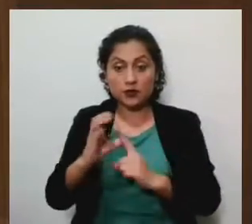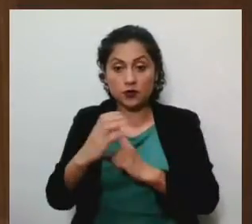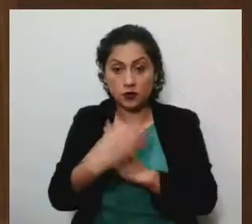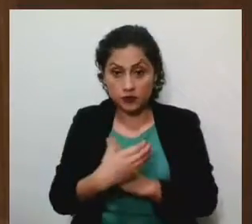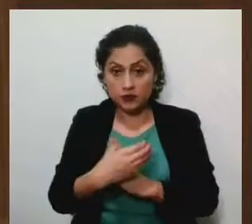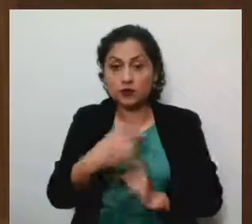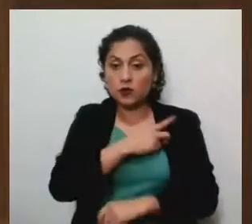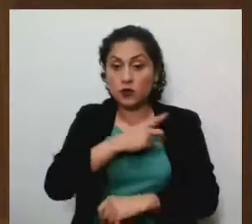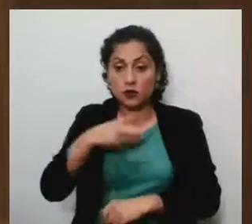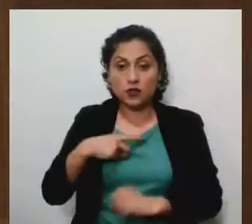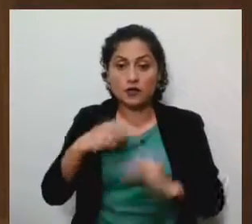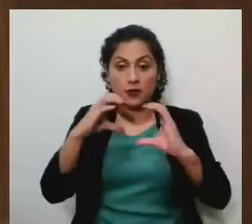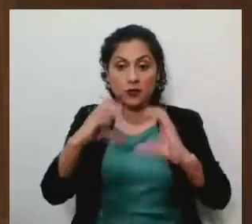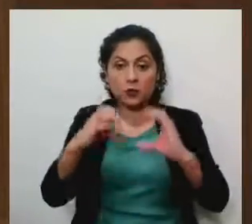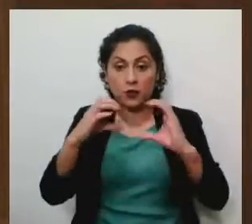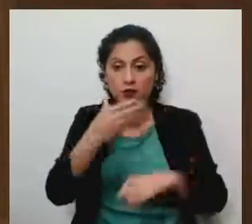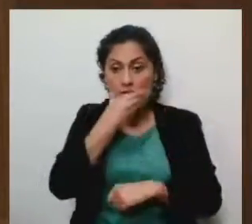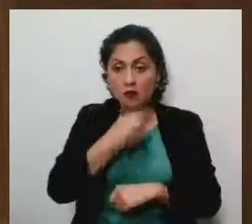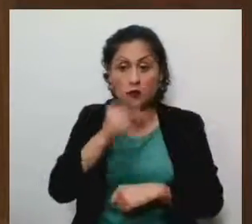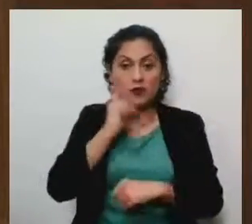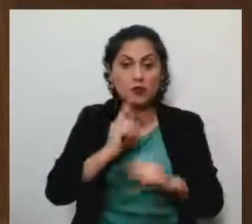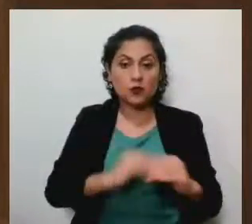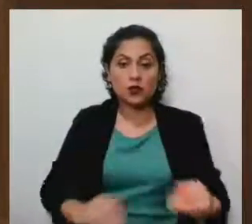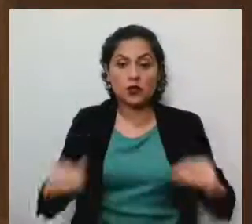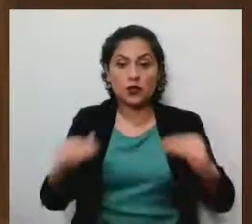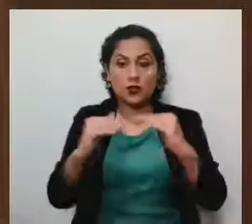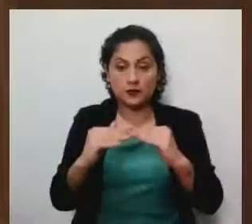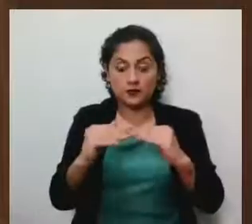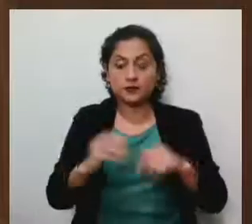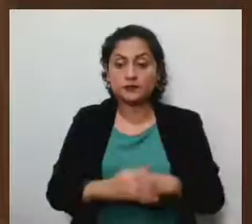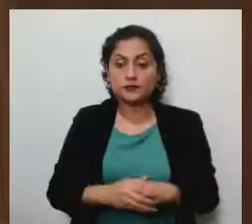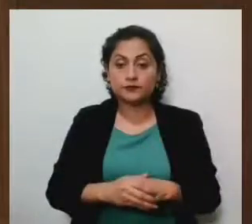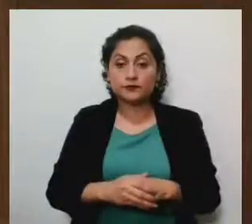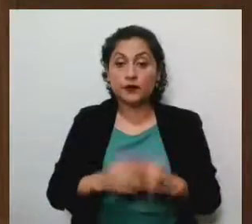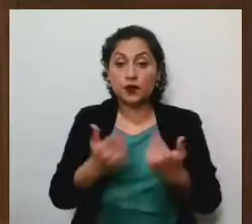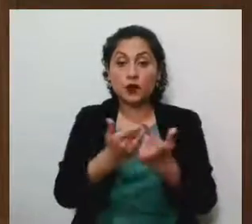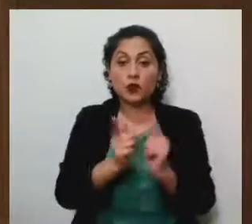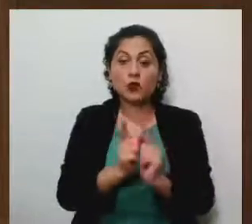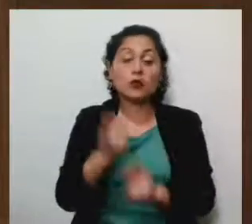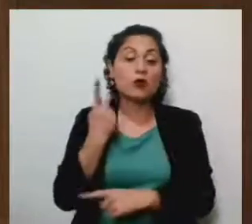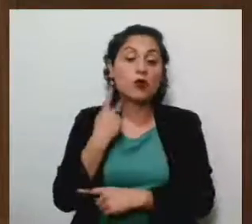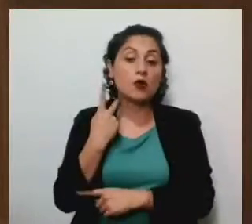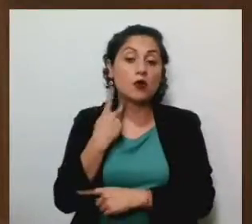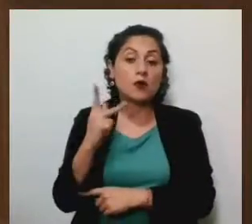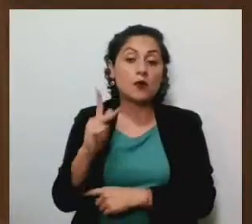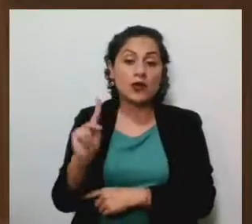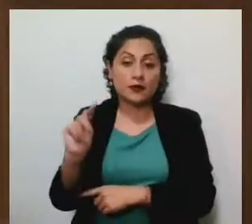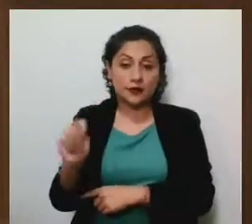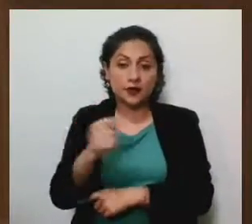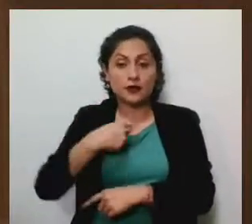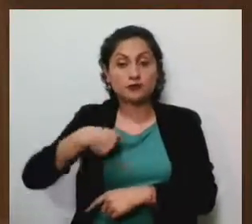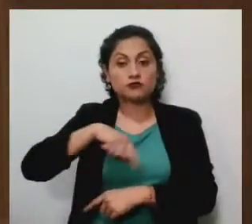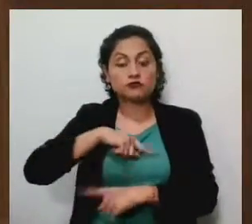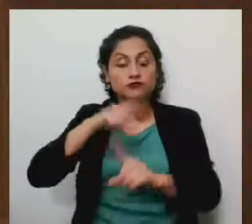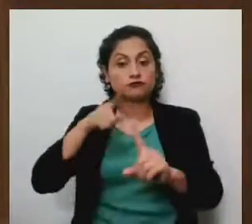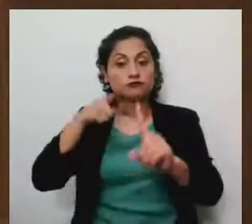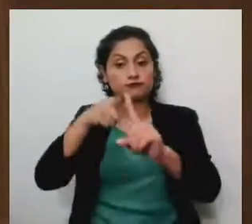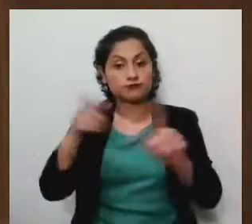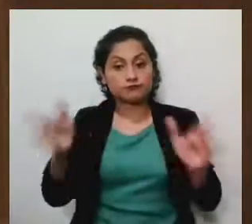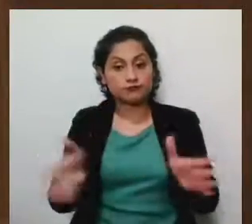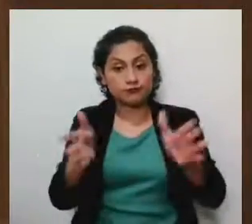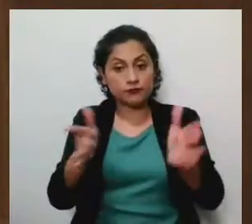género. En el Grupo Parlamentario del Partido del Trabajo, estamos a favor del fortalecimiento de los ayuntamientos del Estado de